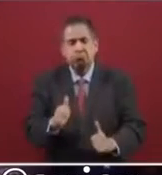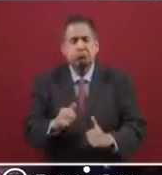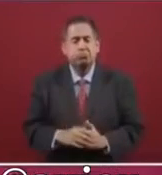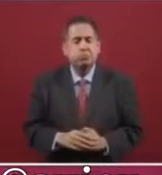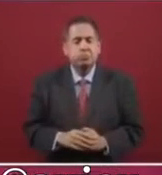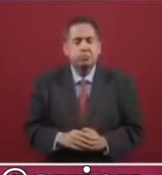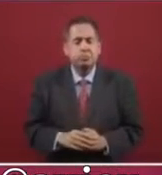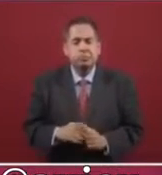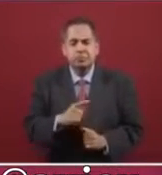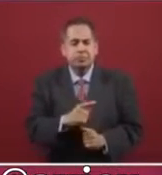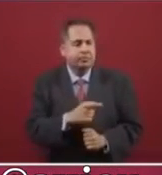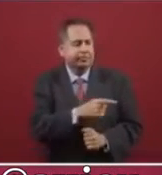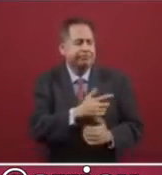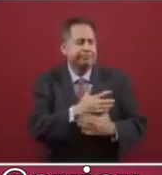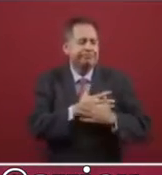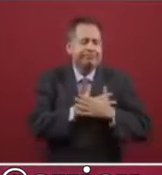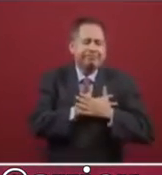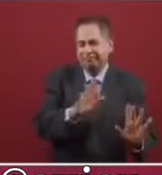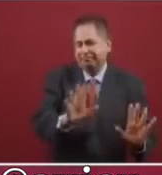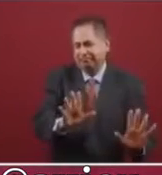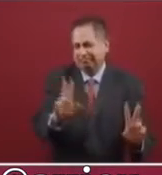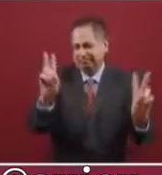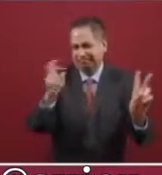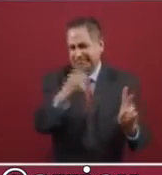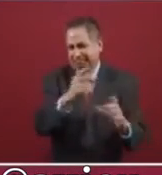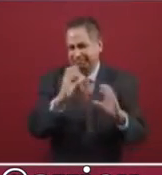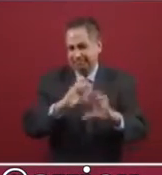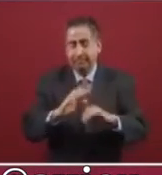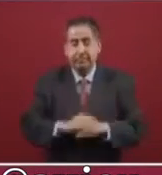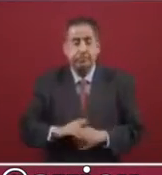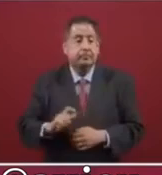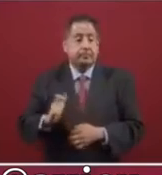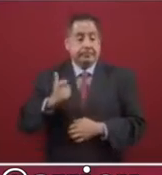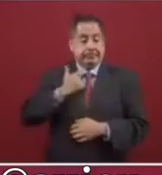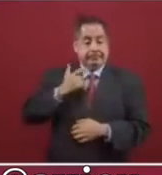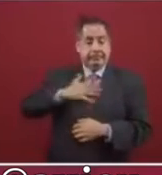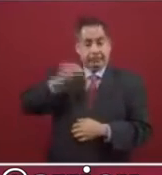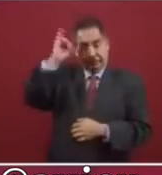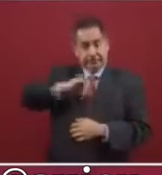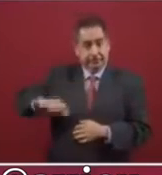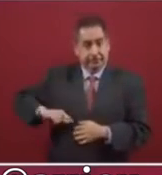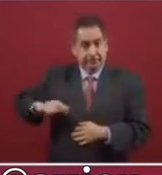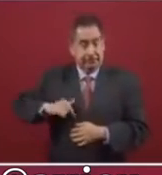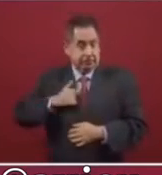Es amor eterno. Cuando fui jefe de gobierno,